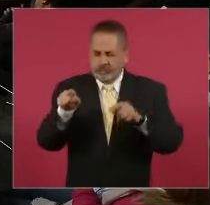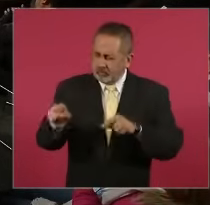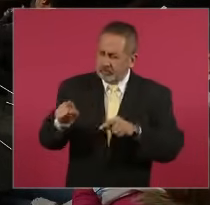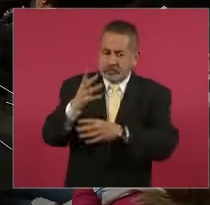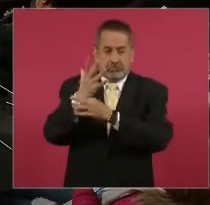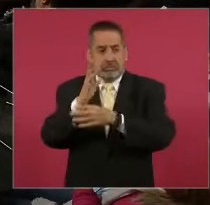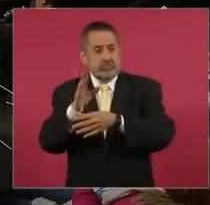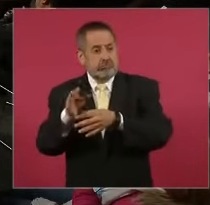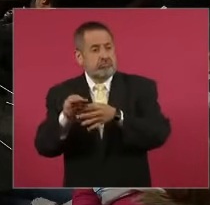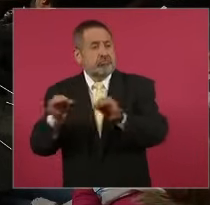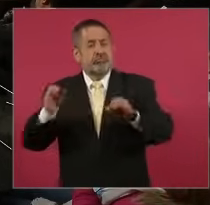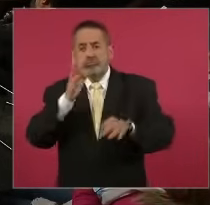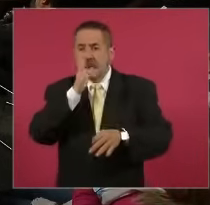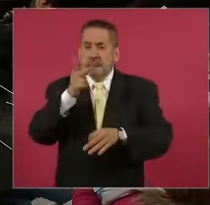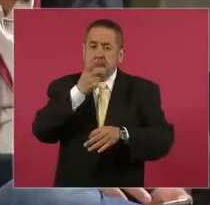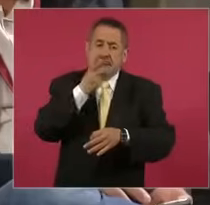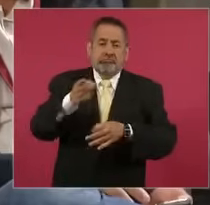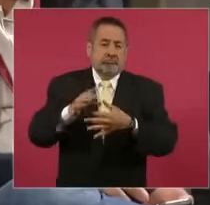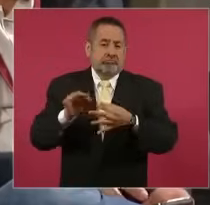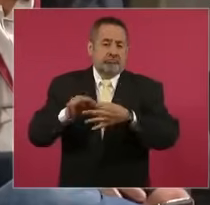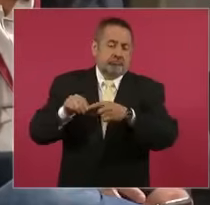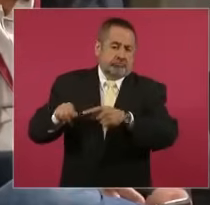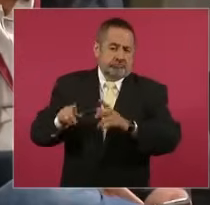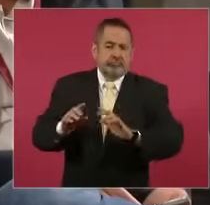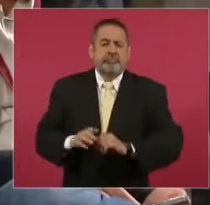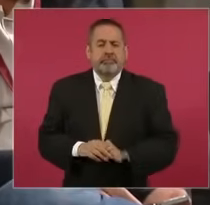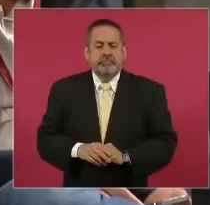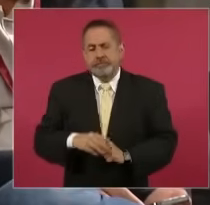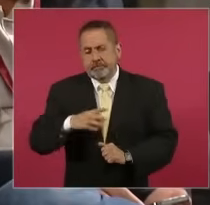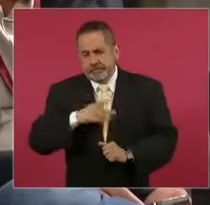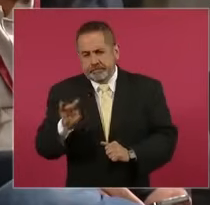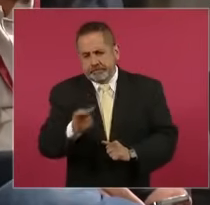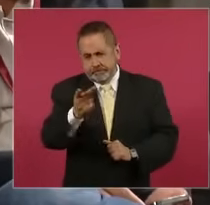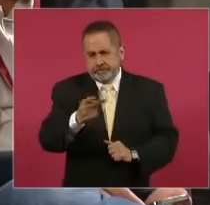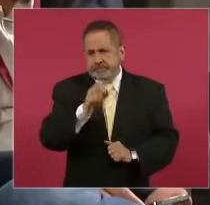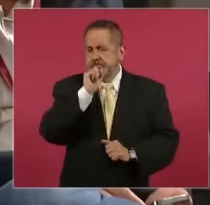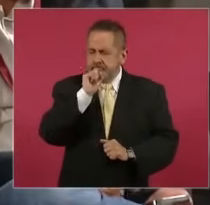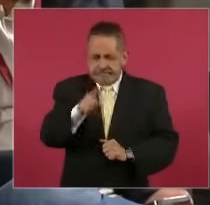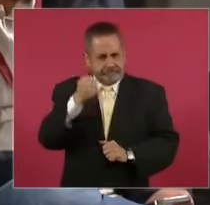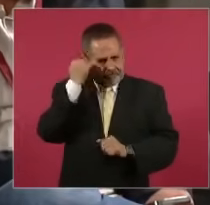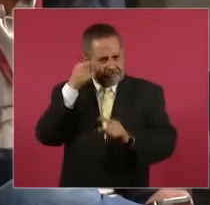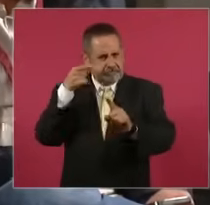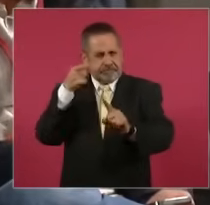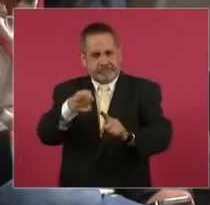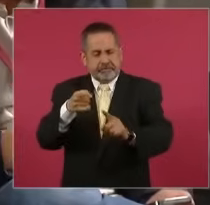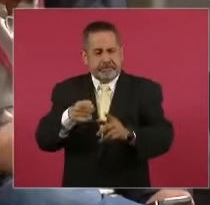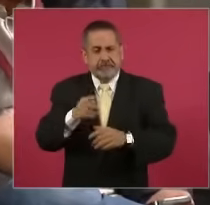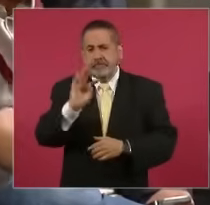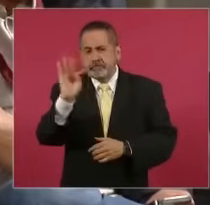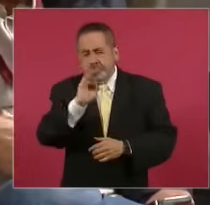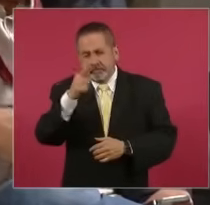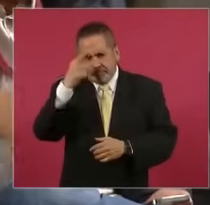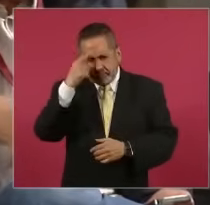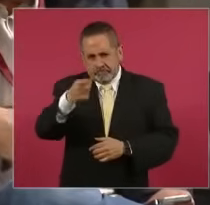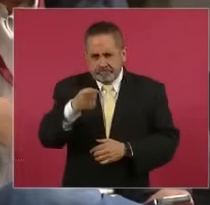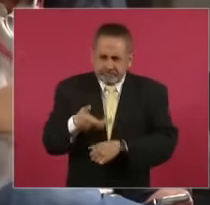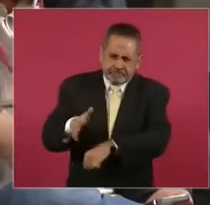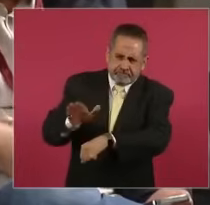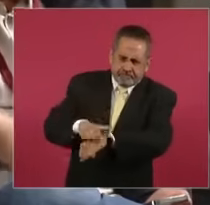de ella. Y la pregunta es, en el mismo sentido, si usted no la